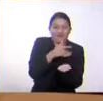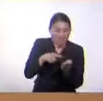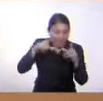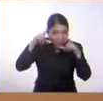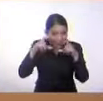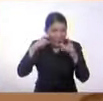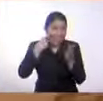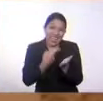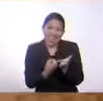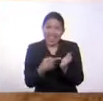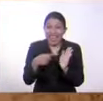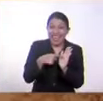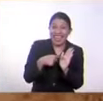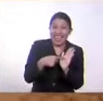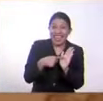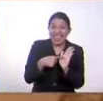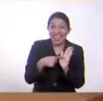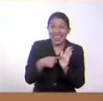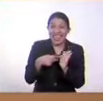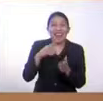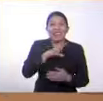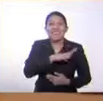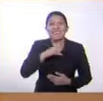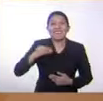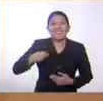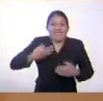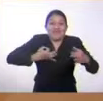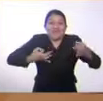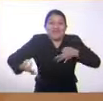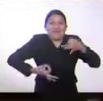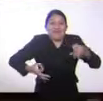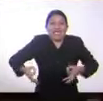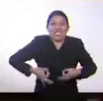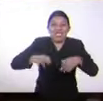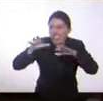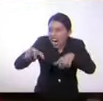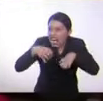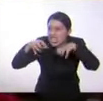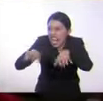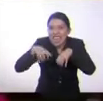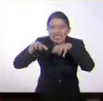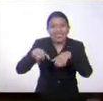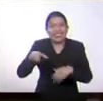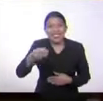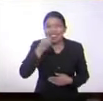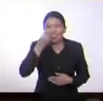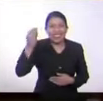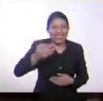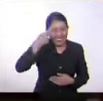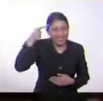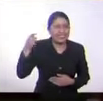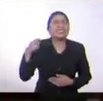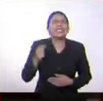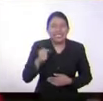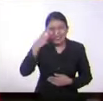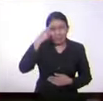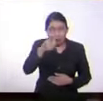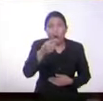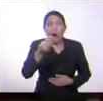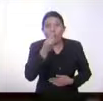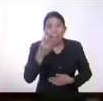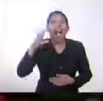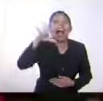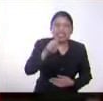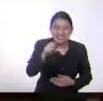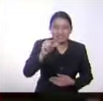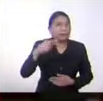Mira, aquí estamos con la familia Jaguar cuando nos invitaron a cenar. Sí, recuerdo que usted era la cena. ¡Ay, sí!